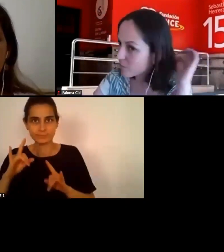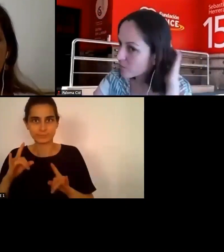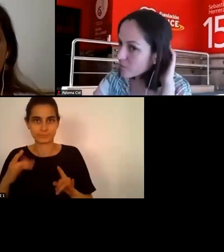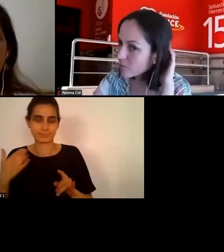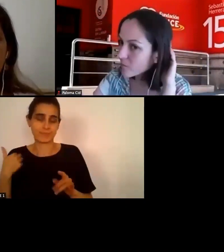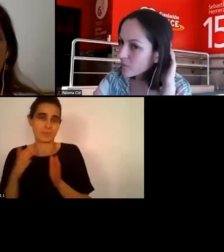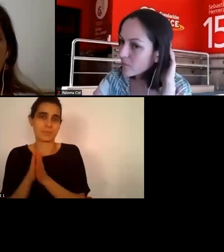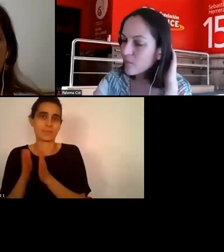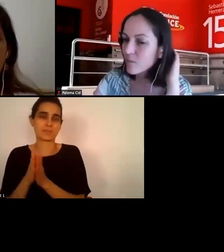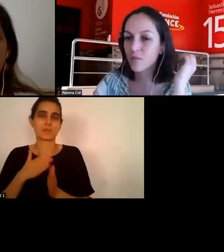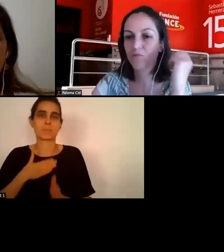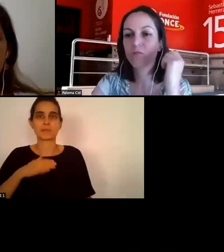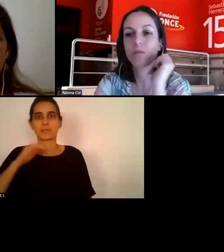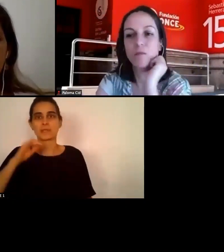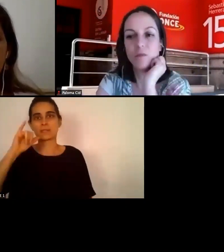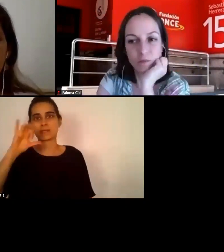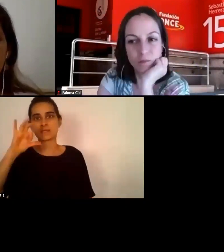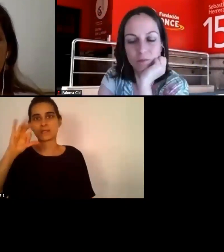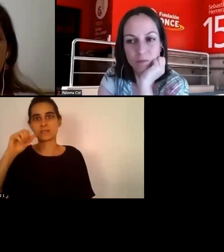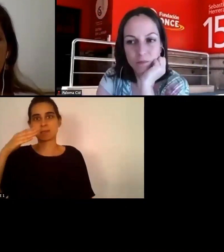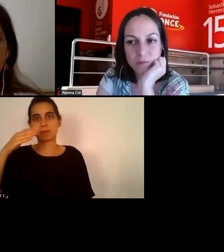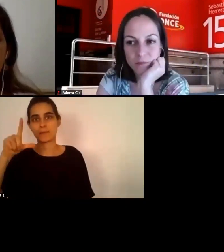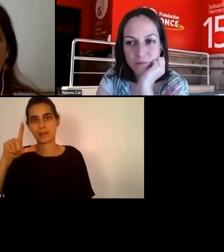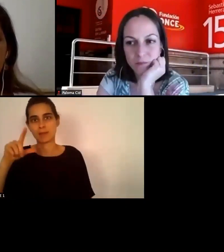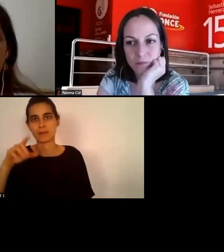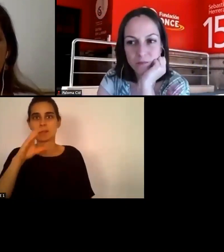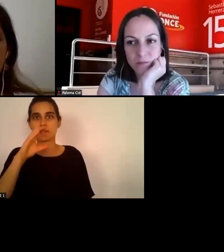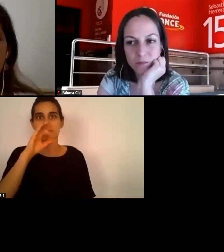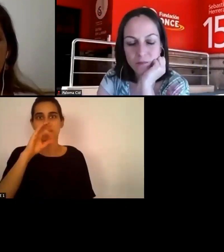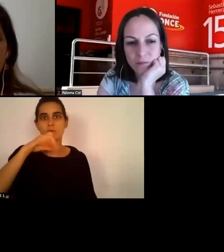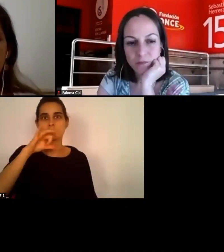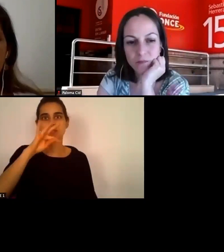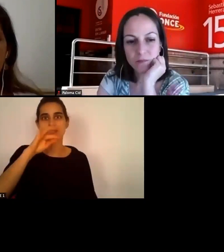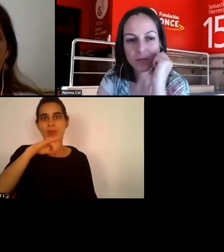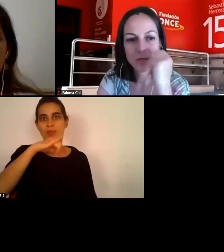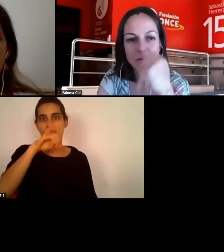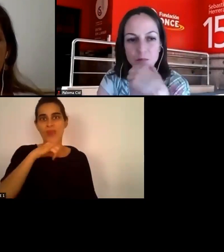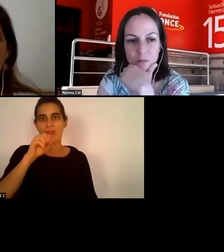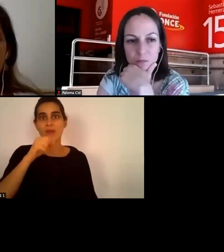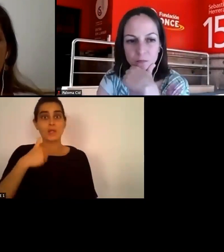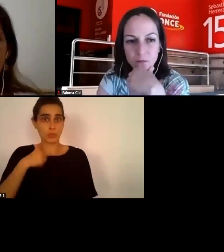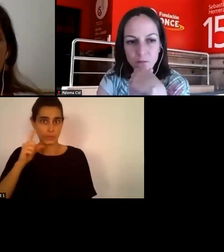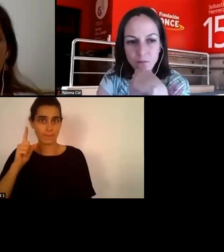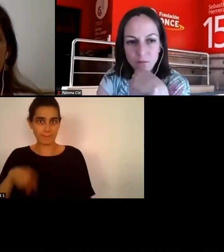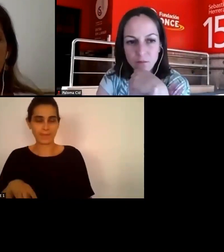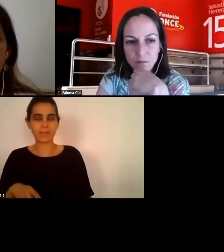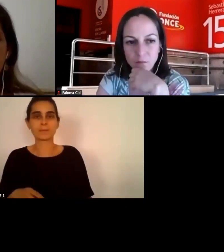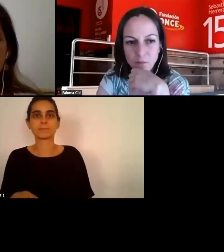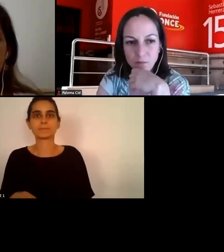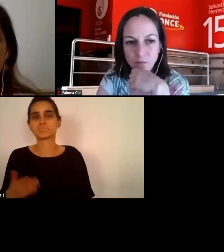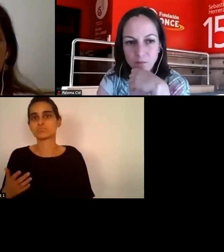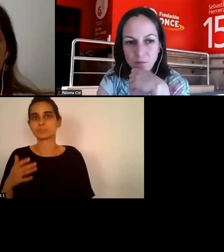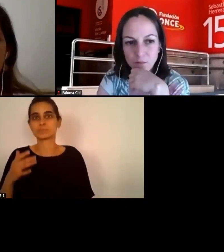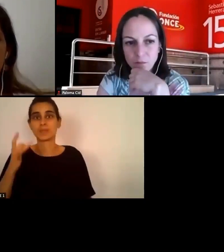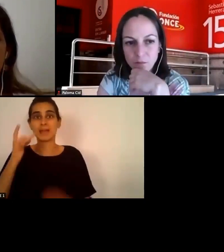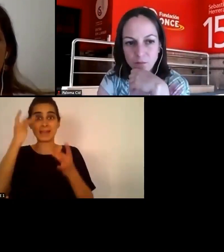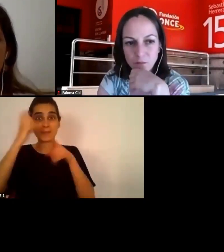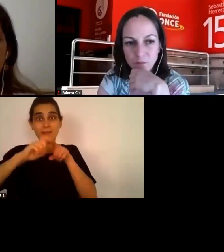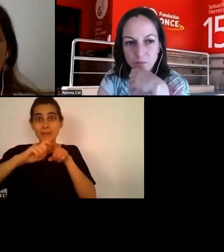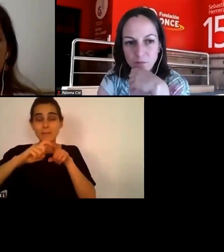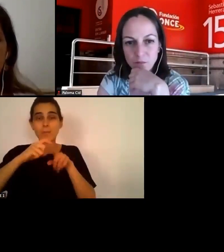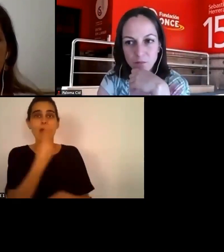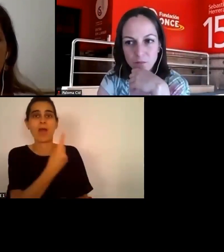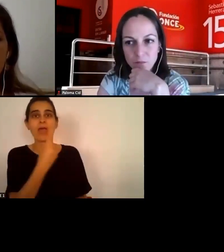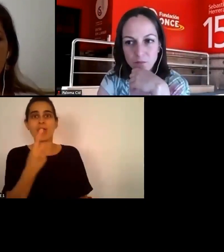compañeras Isabel y Constanza y por mi parte también. Y bueno, cada actividad, cada tipología de actividades tiene